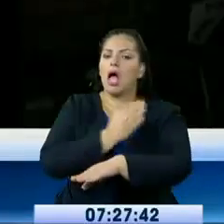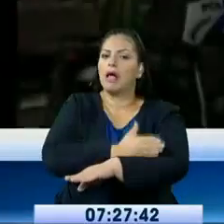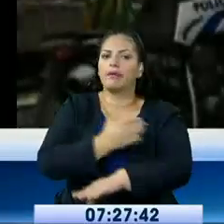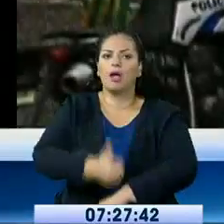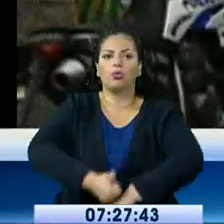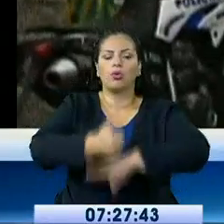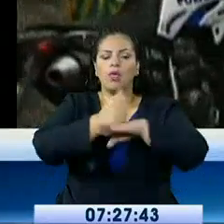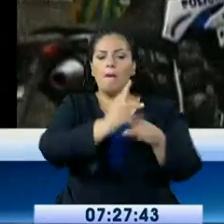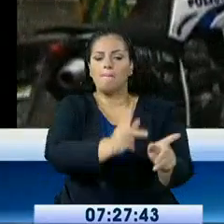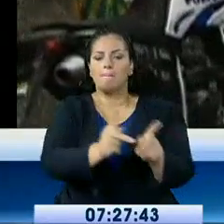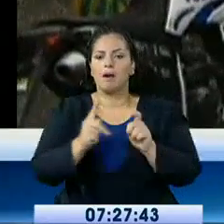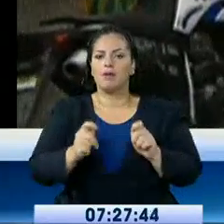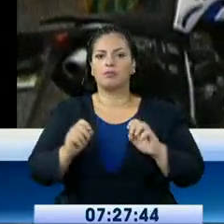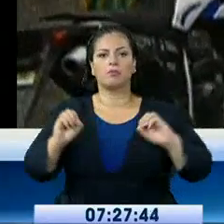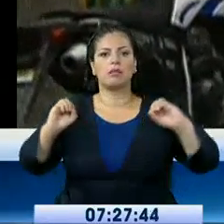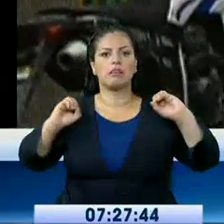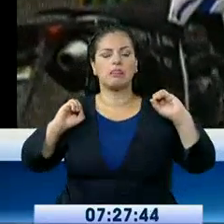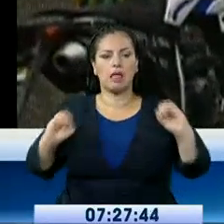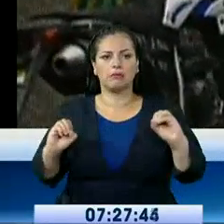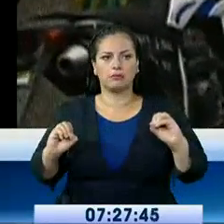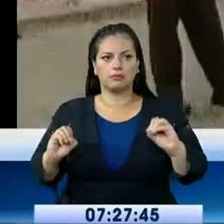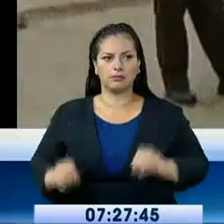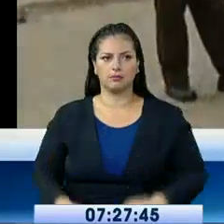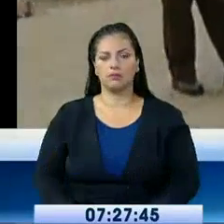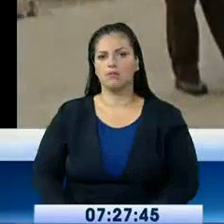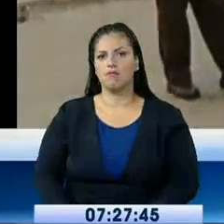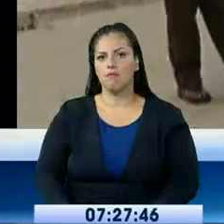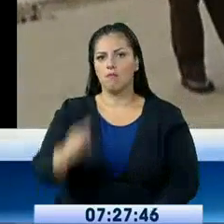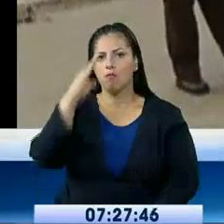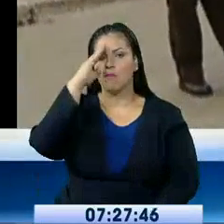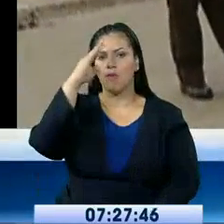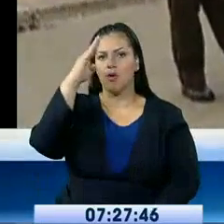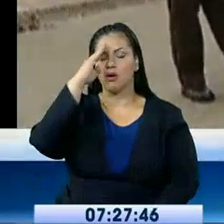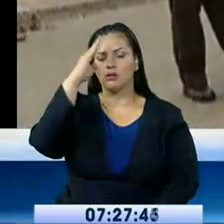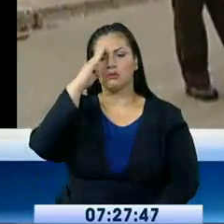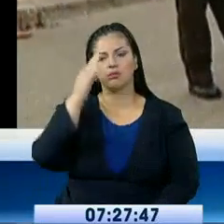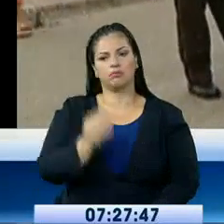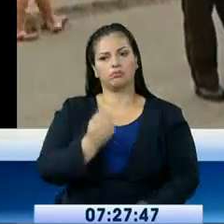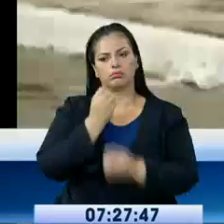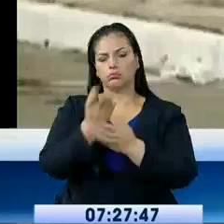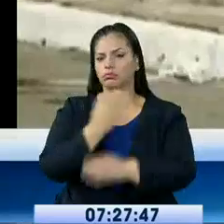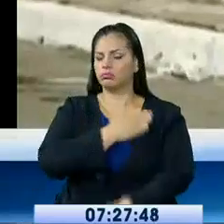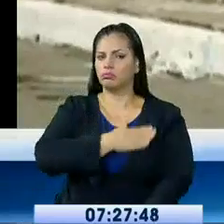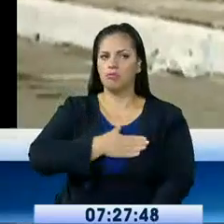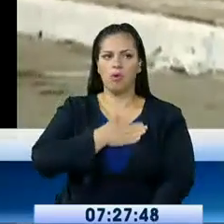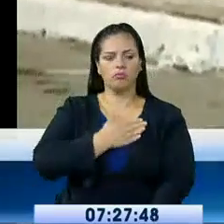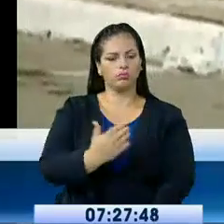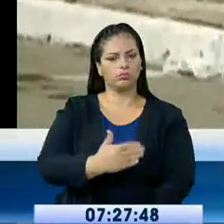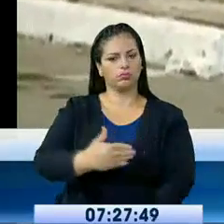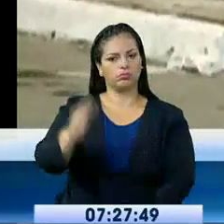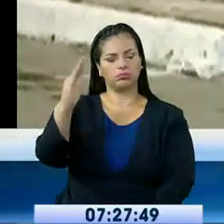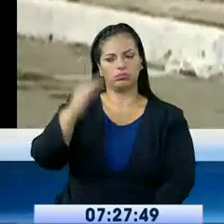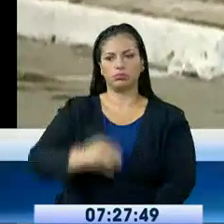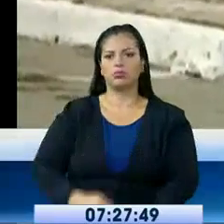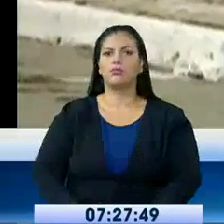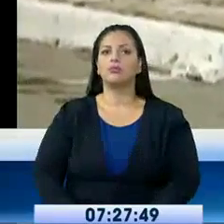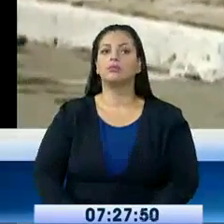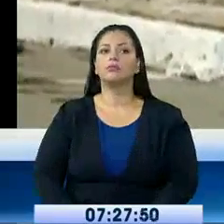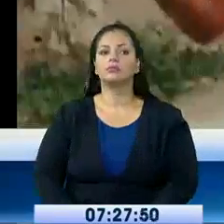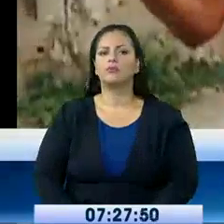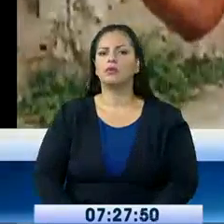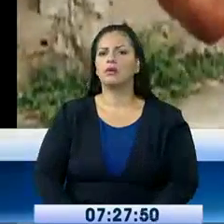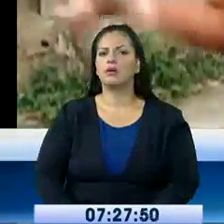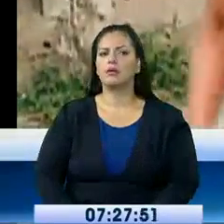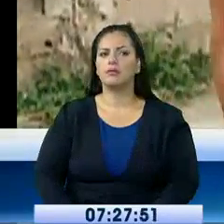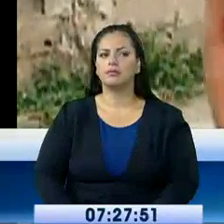Domingo Savio. Elementos de la policía del distrito 9 de octubre dispusieron así el desalojo de las